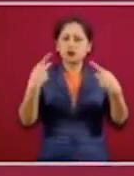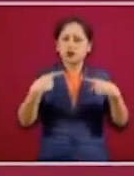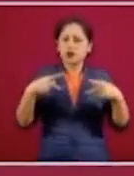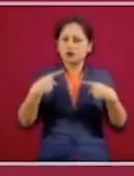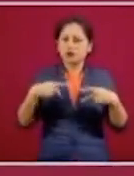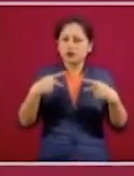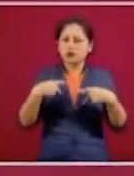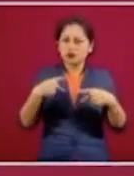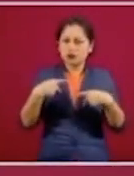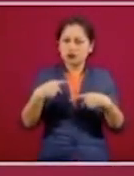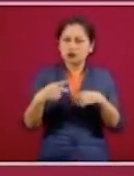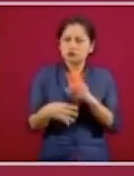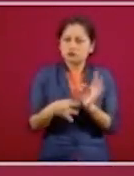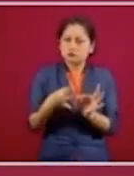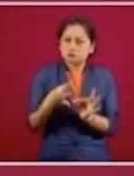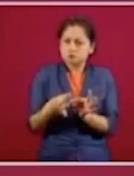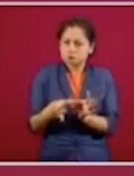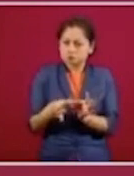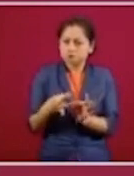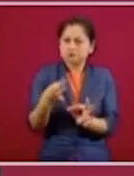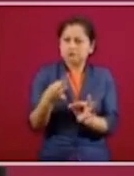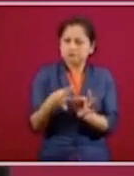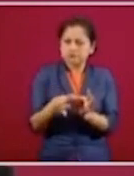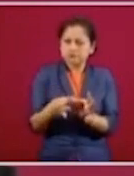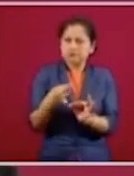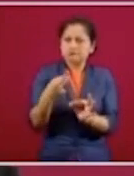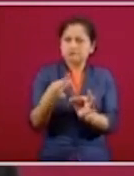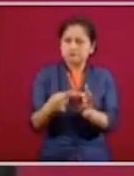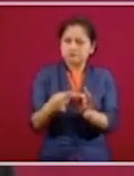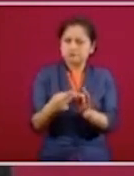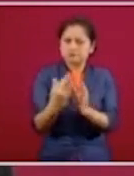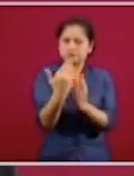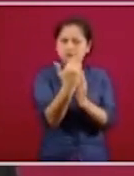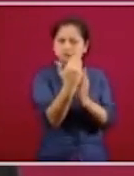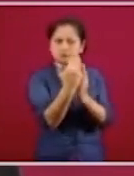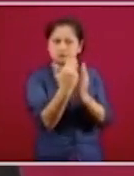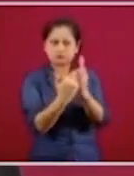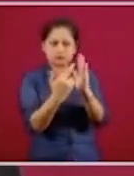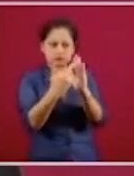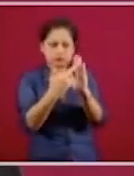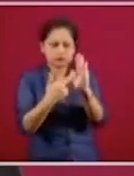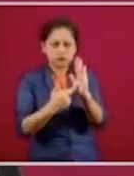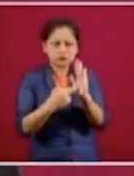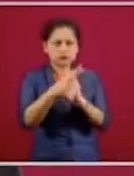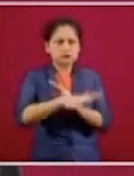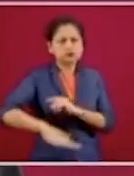ha aplicado las medidas, ha hecho caso,